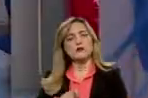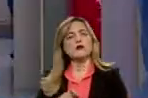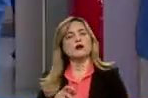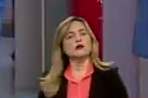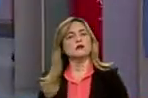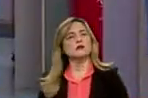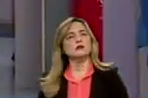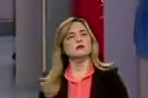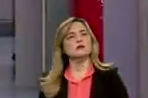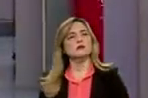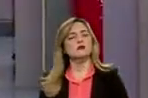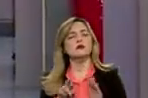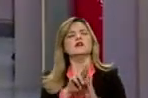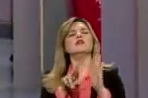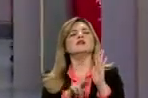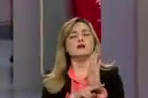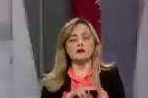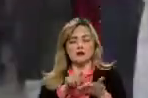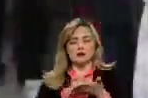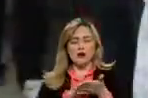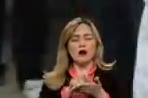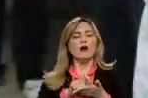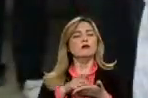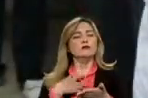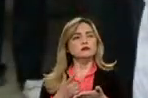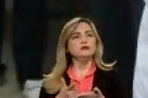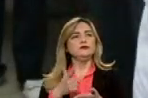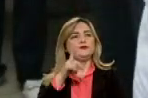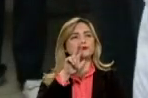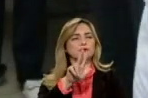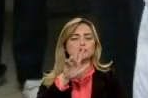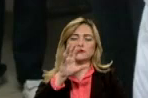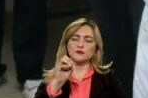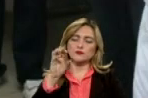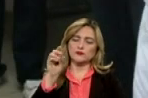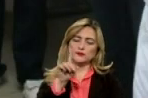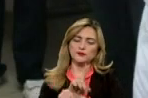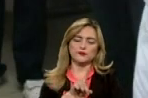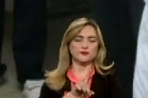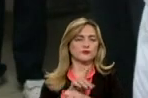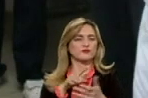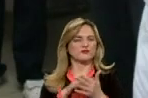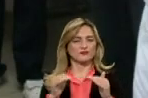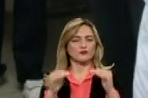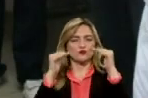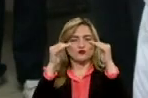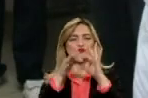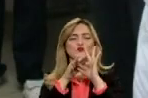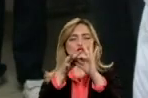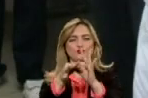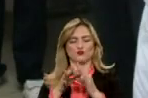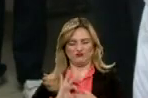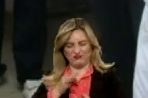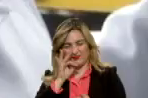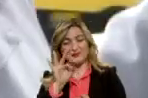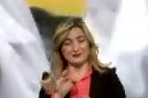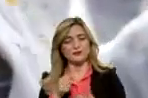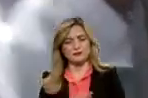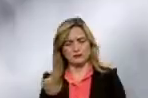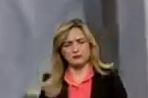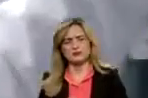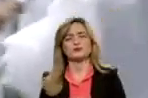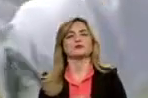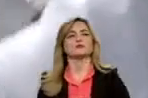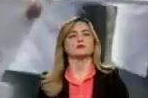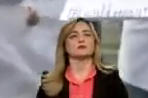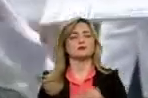contratos. El reglamento permitirá la firma de contratos para cerca de 3.500 médicos posgradistas que colaboraron durante la pandemia. La